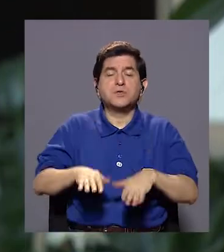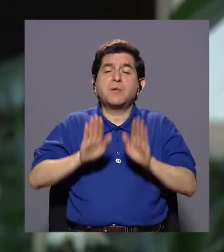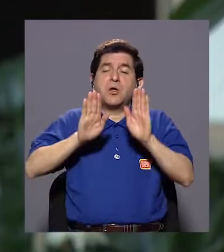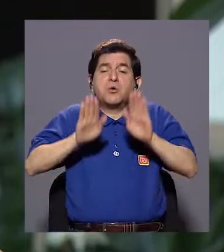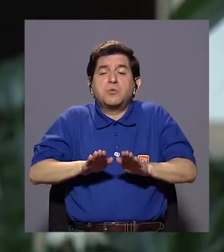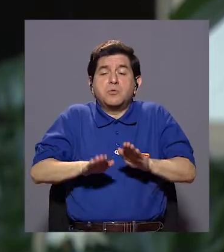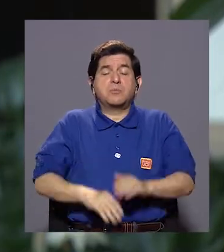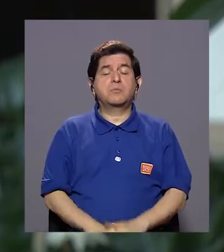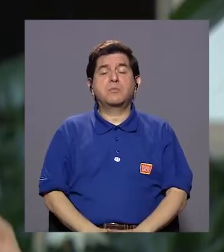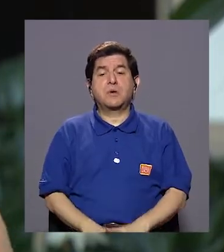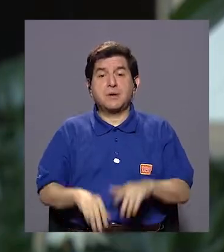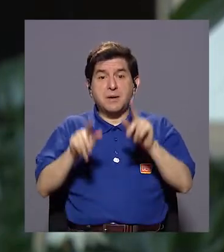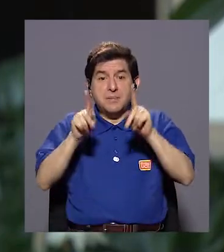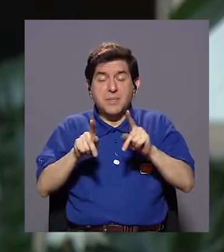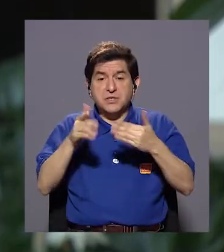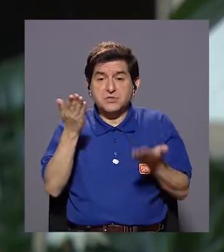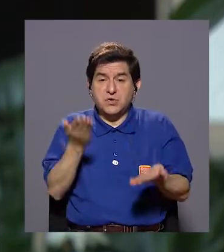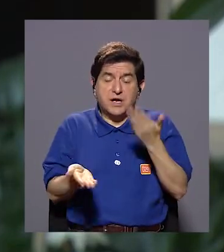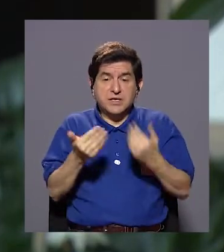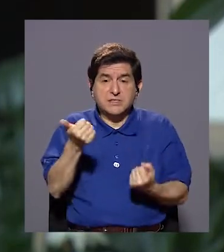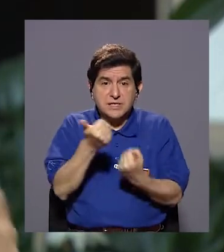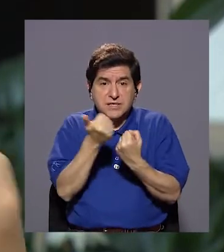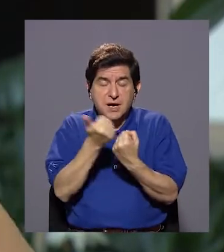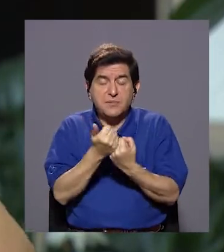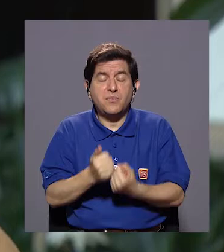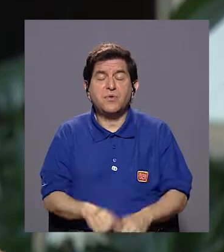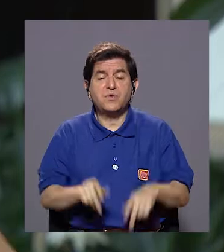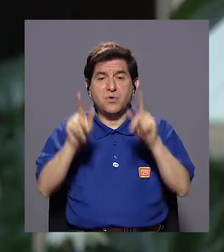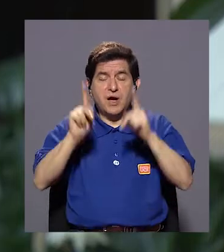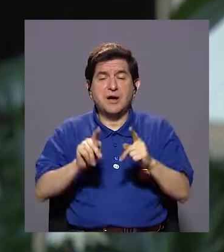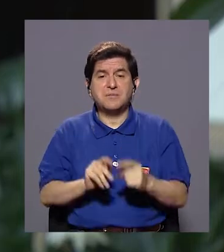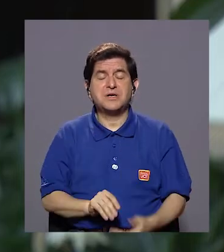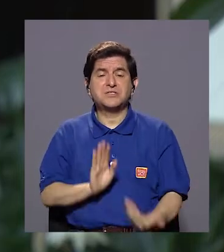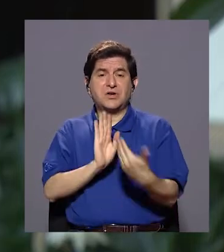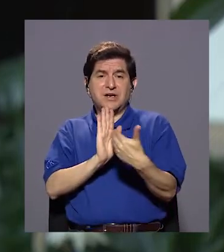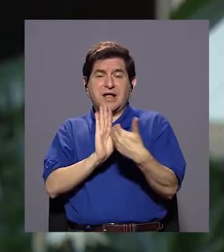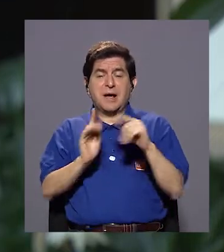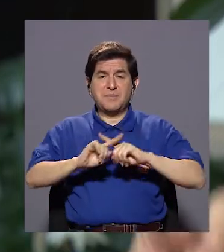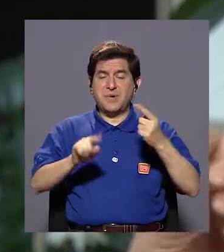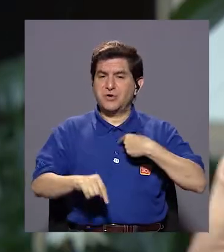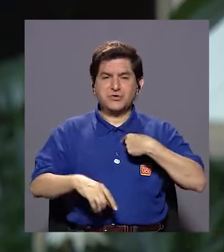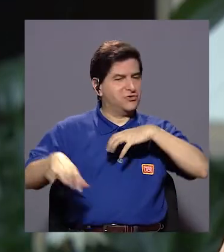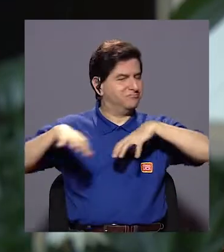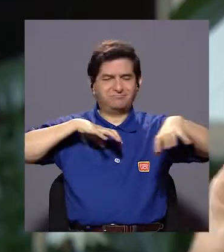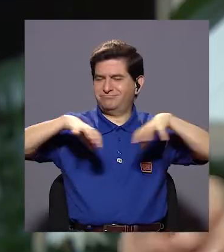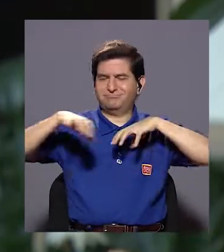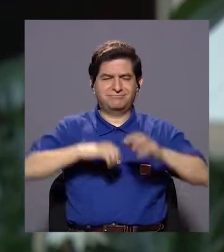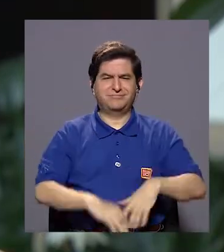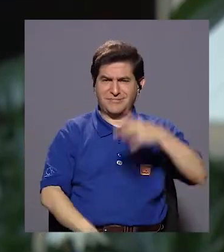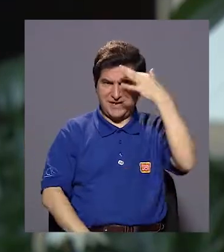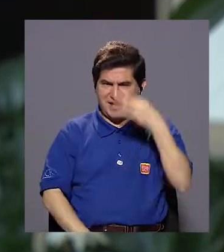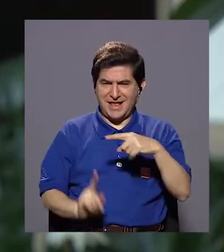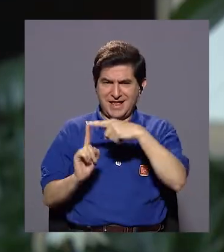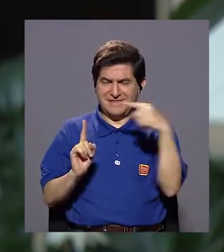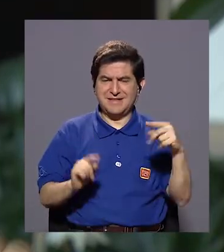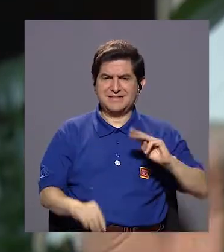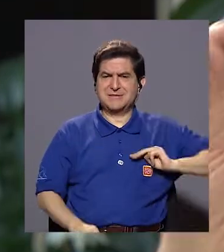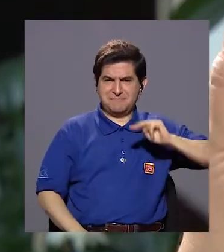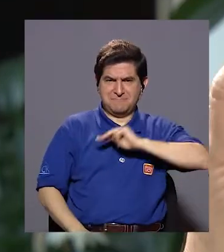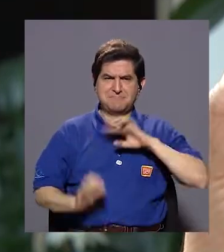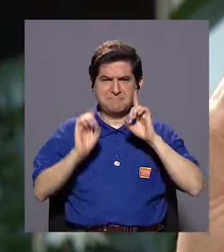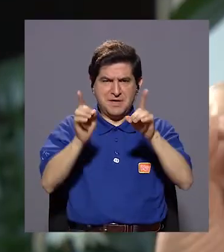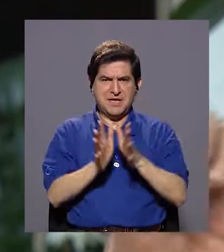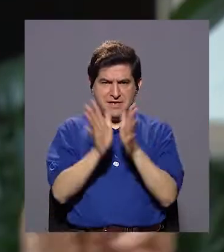pasiva, de aquel que puede ser que estoy a favor de la persona que esté violentada, pero tengo miedo de actuar, ¿verdad? Entonces nosotros consideramos desde el Ministerio de